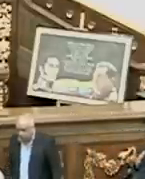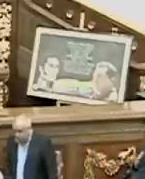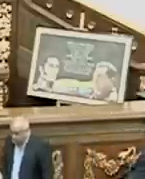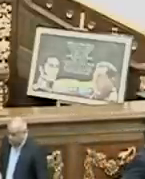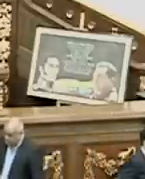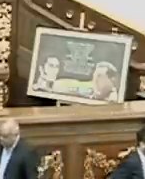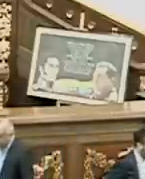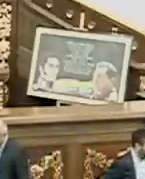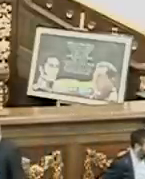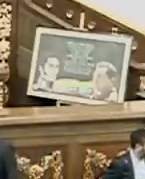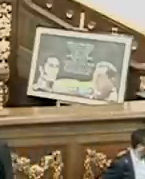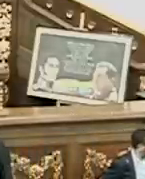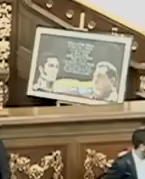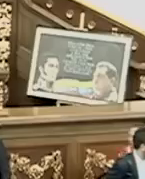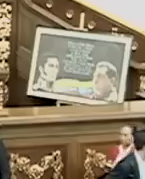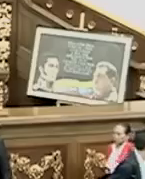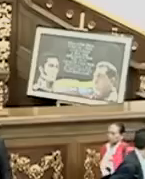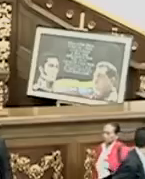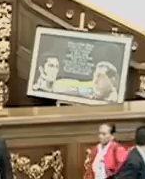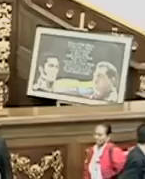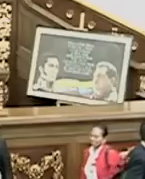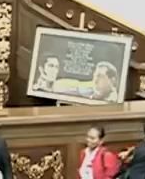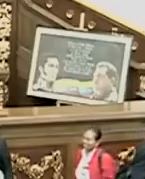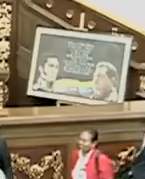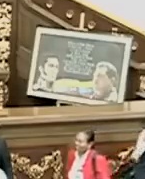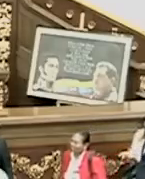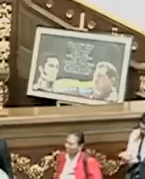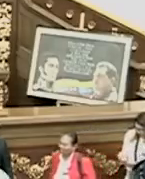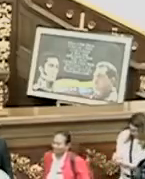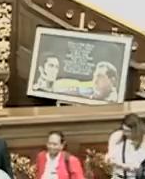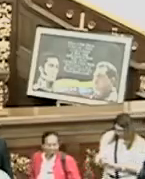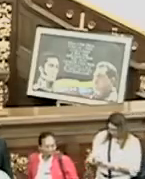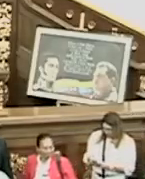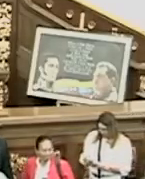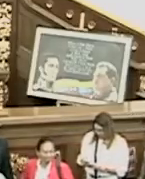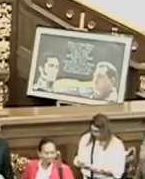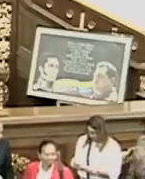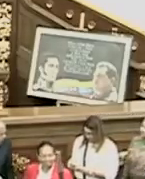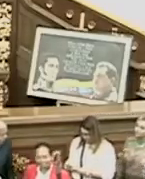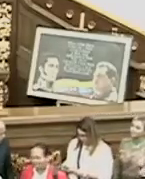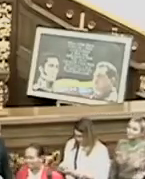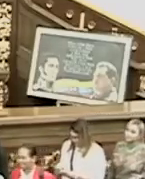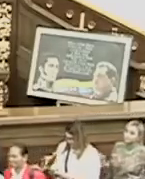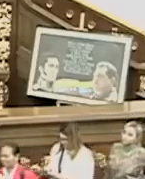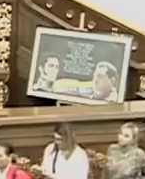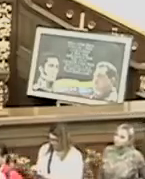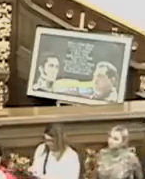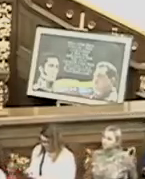por ANTV, tu canal al Parlamento. Tengan todas y todos muy buenas tardes.